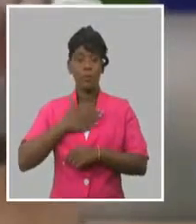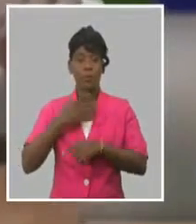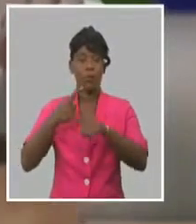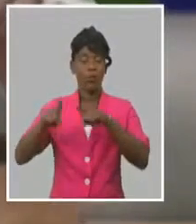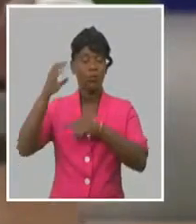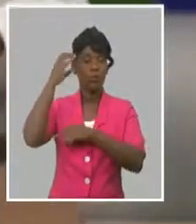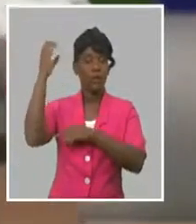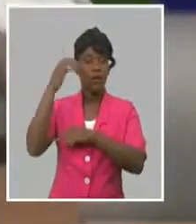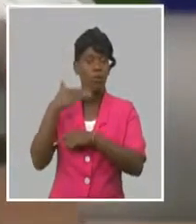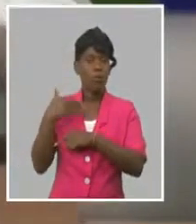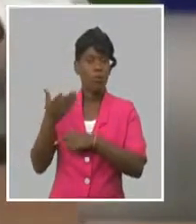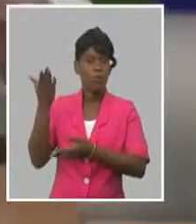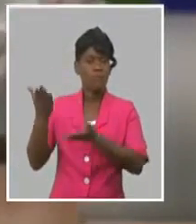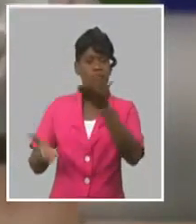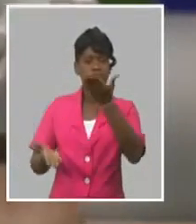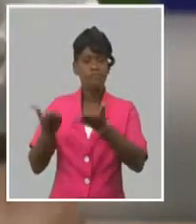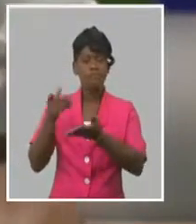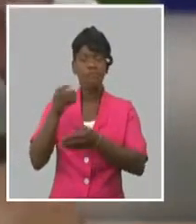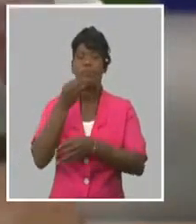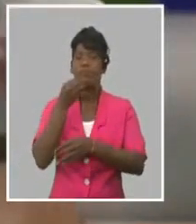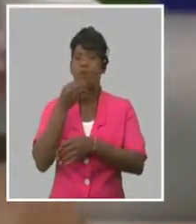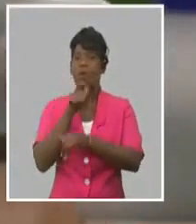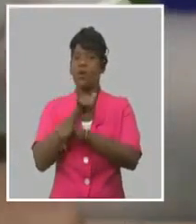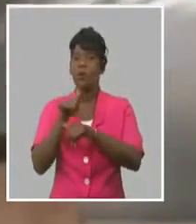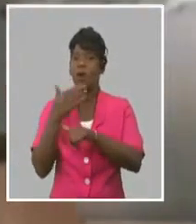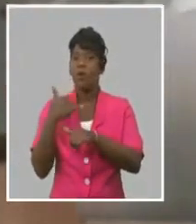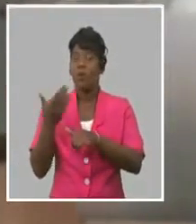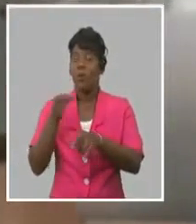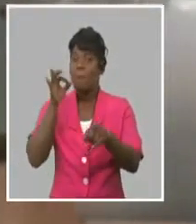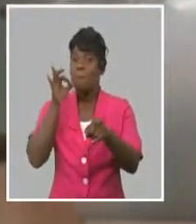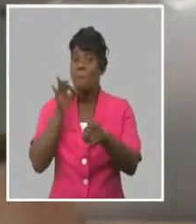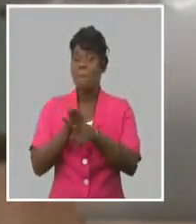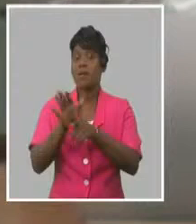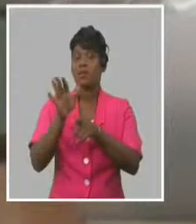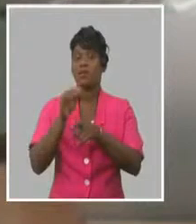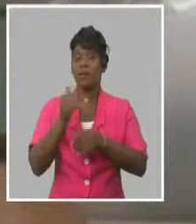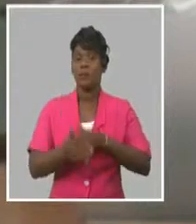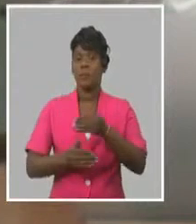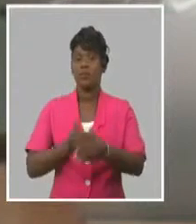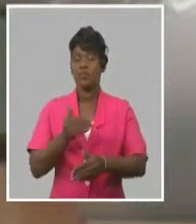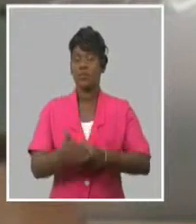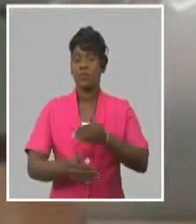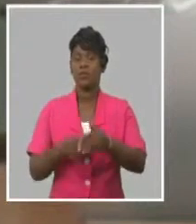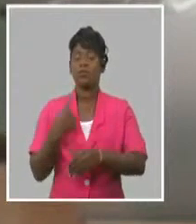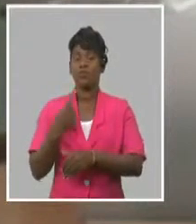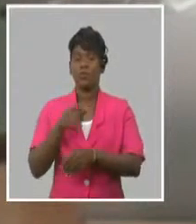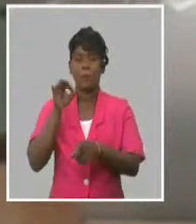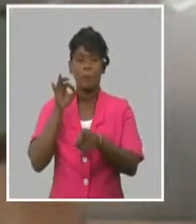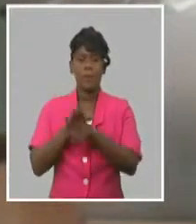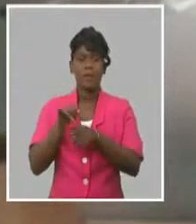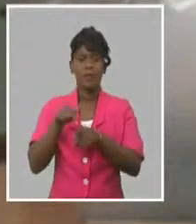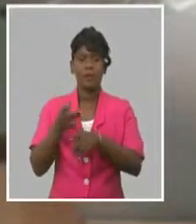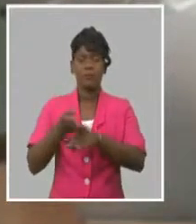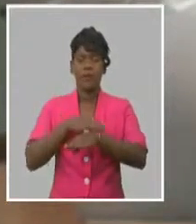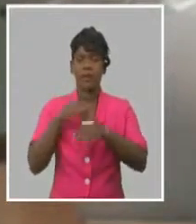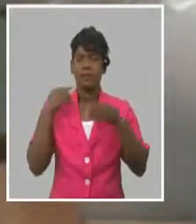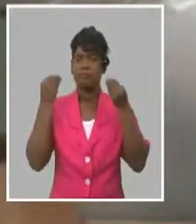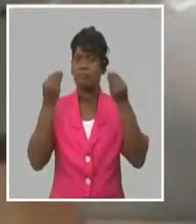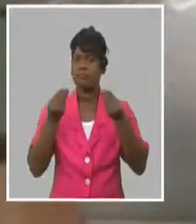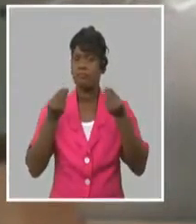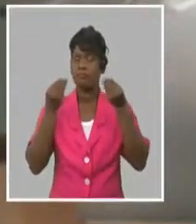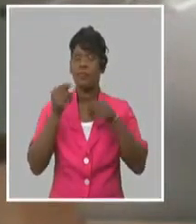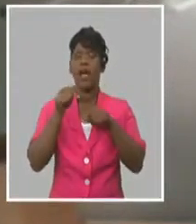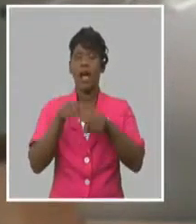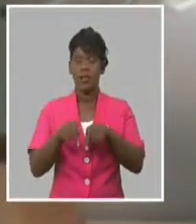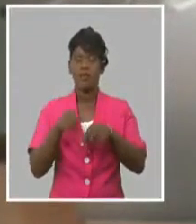favorece que se perfeccionen las posibilidades de complementación entre ambos, que fueron los principios cuando reconocimos este sector, y se crea el espacio